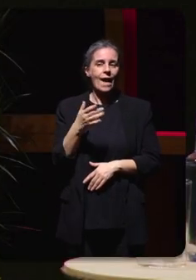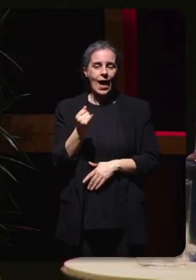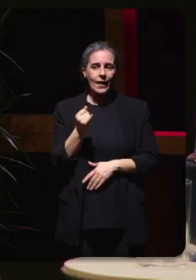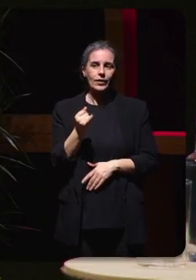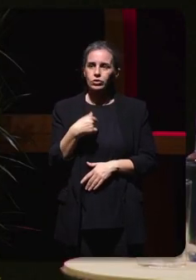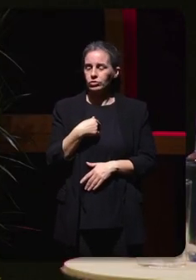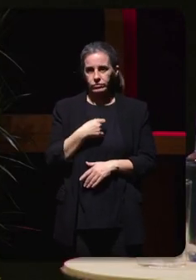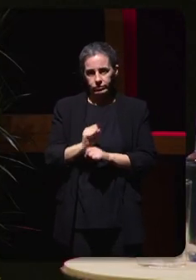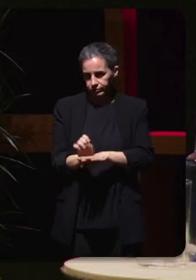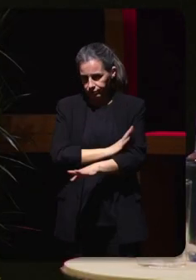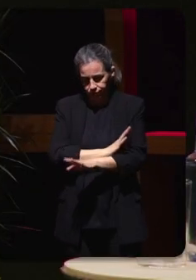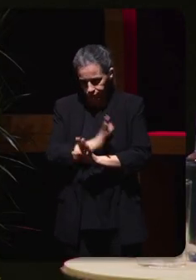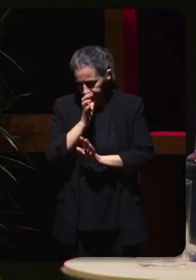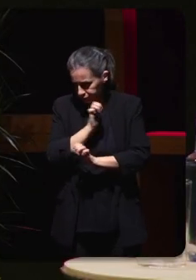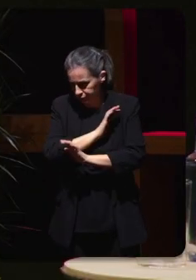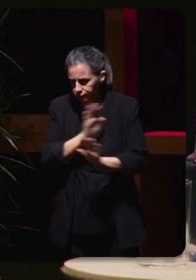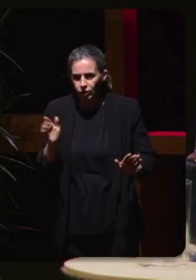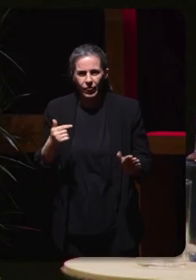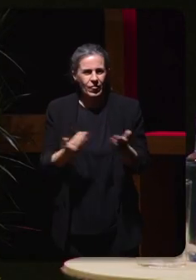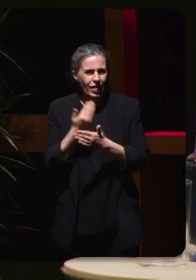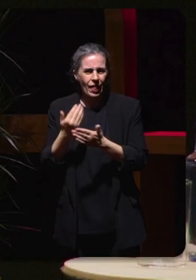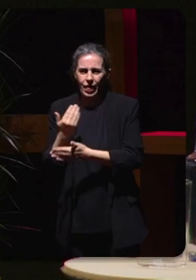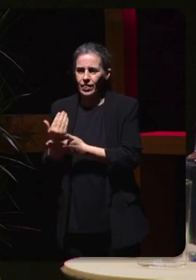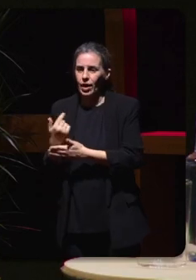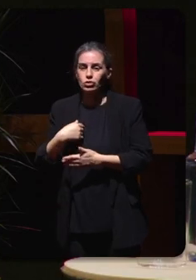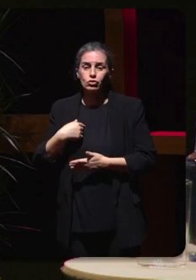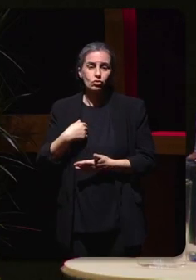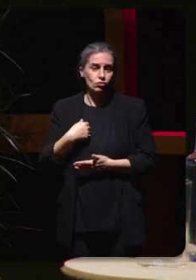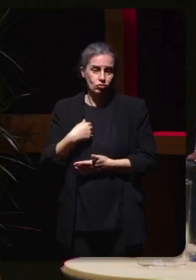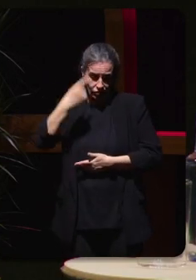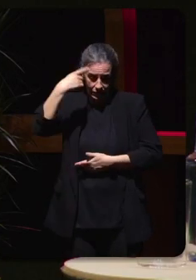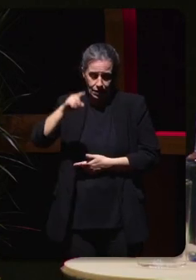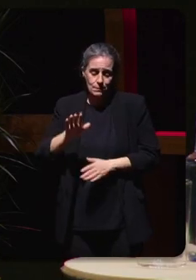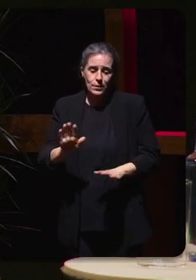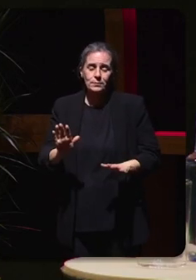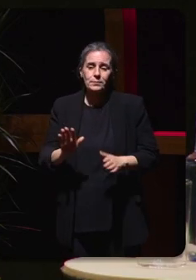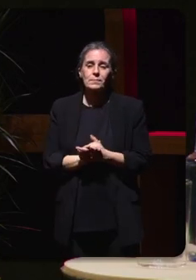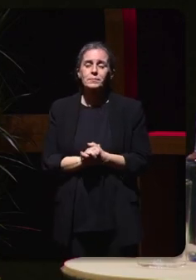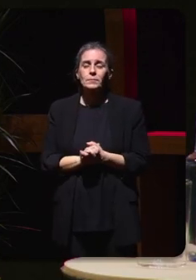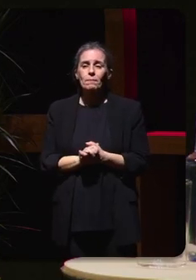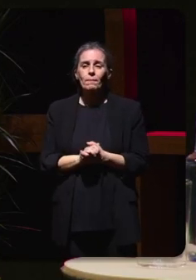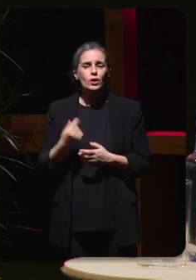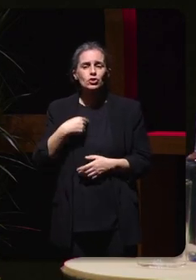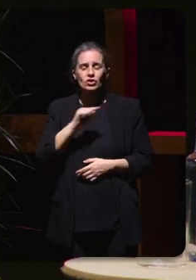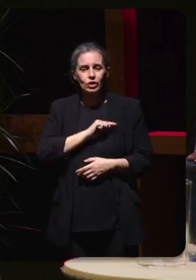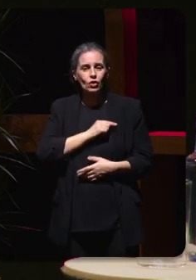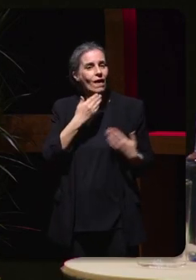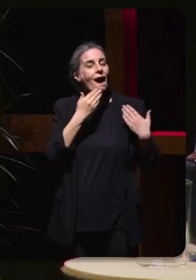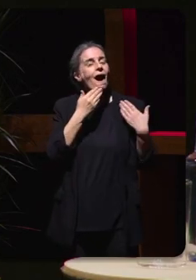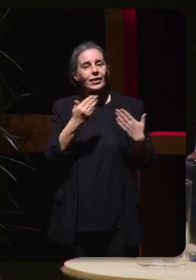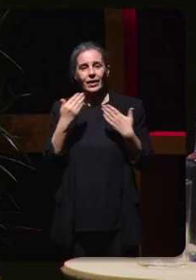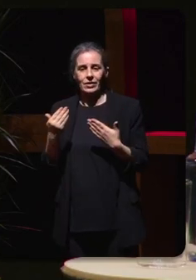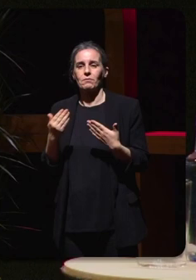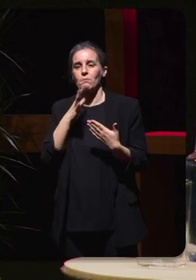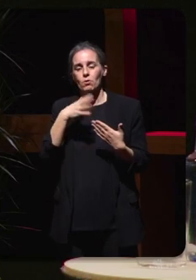yo estoy horrorizada todos los días cuando, no es porque no lo sepa, pero cuando, por eso me siento tan agradecida a